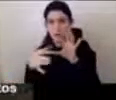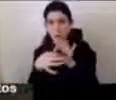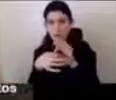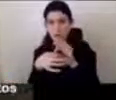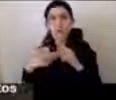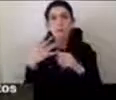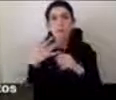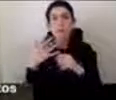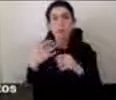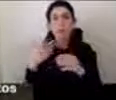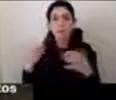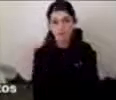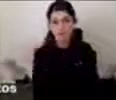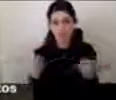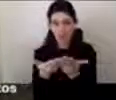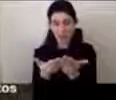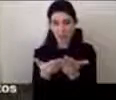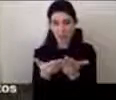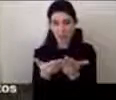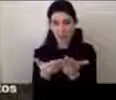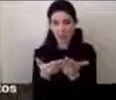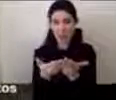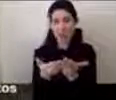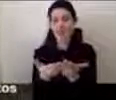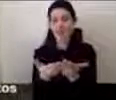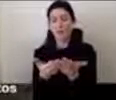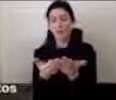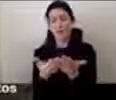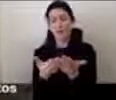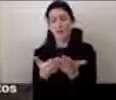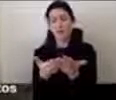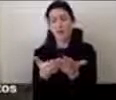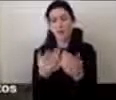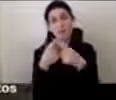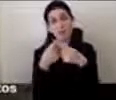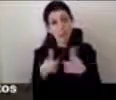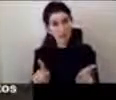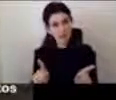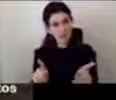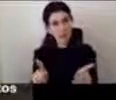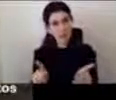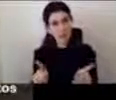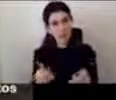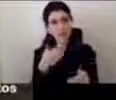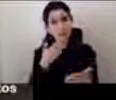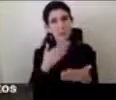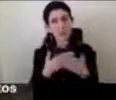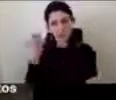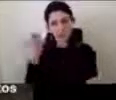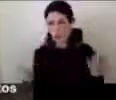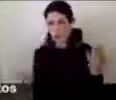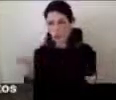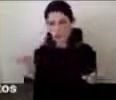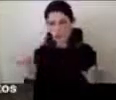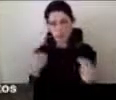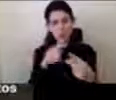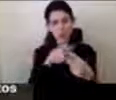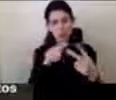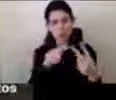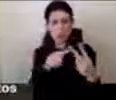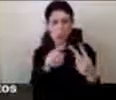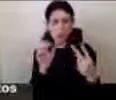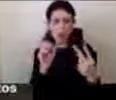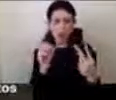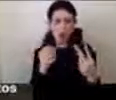dos cartas, los símbolos comunes que traen, diferenciar al momento de comparar entre dos o más cartas con